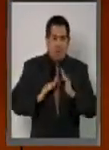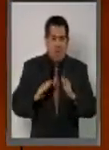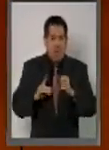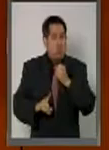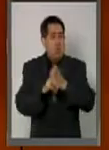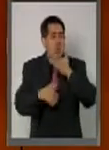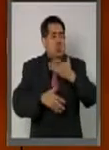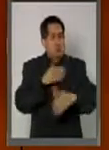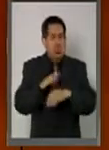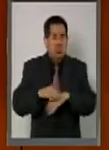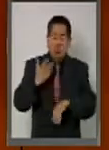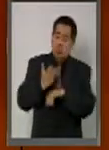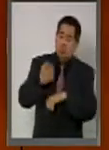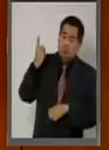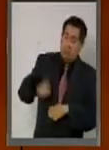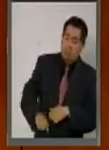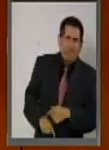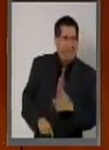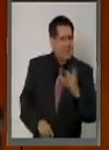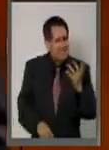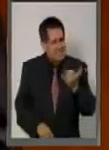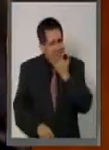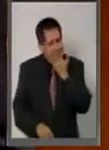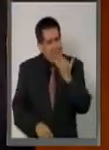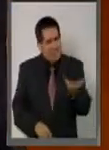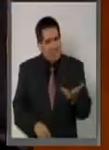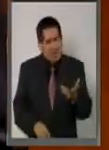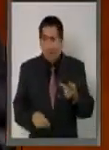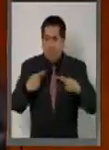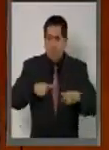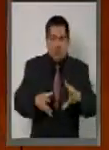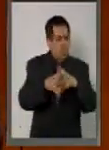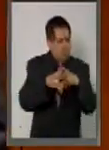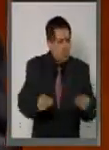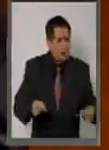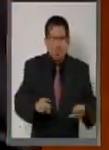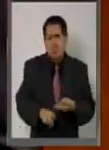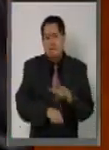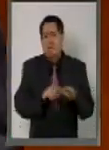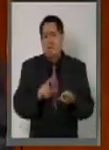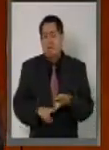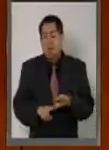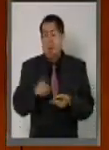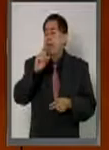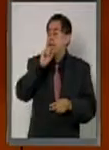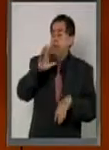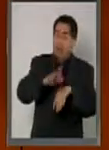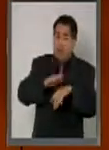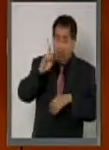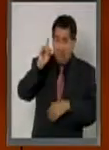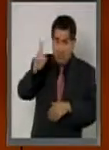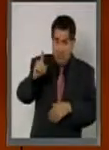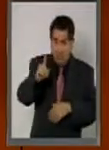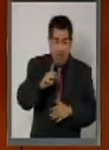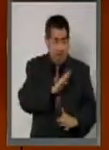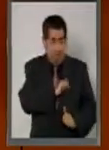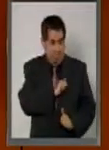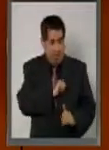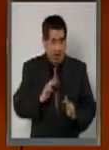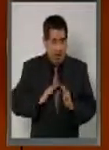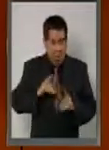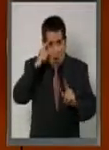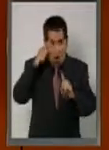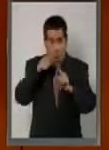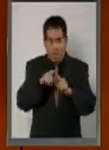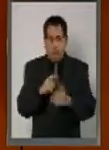que ordenan los Estados Unidos en este país. Los desaparecidos, ¿verdad? Pero además la militarización tiene